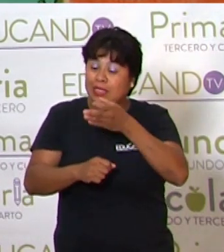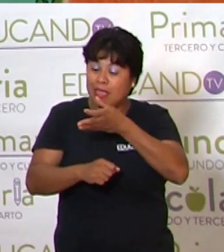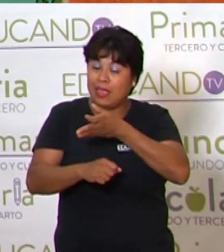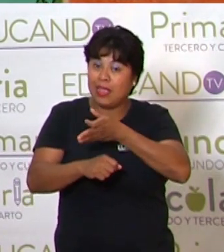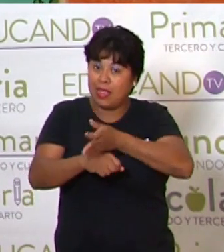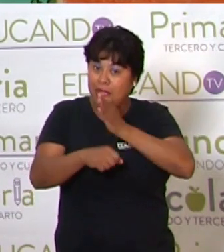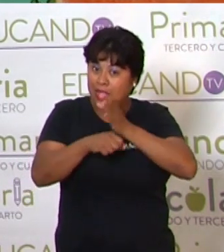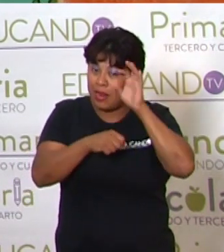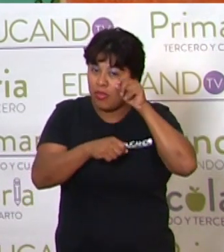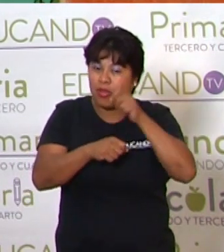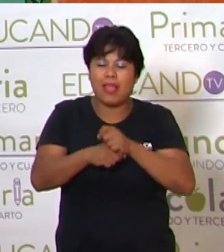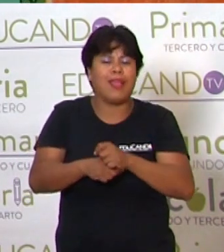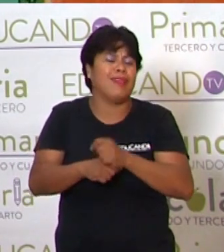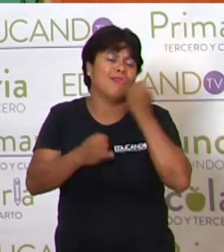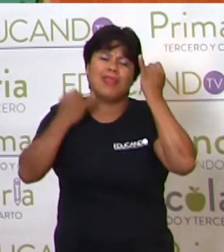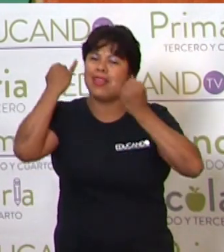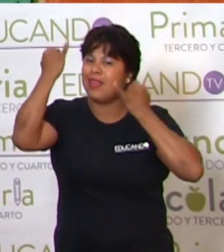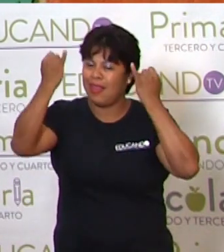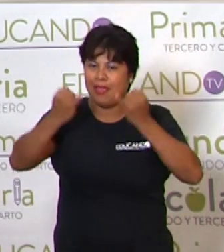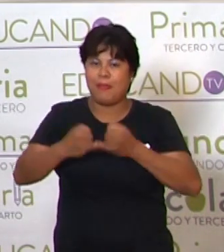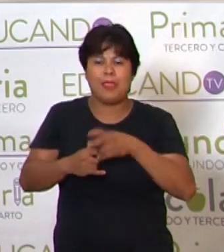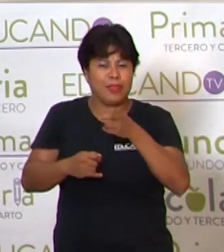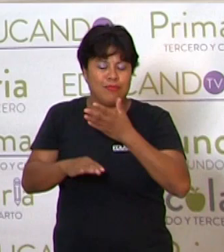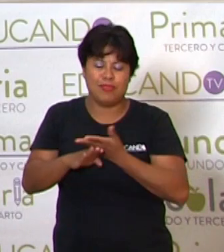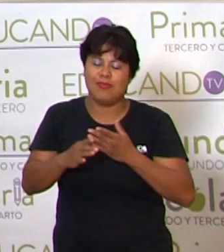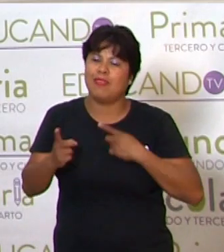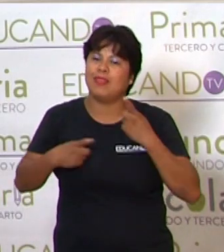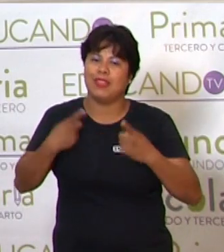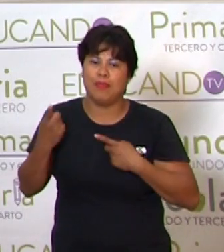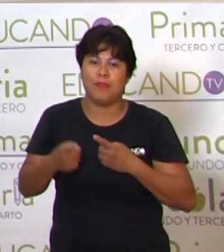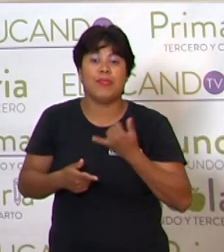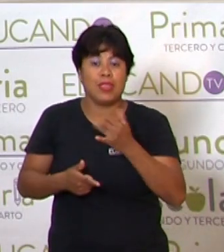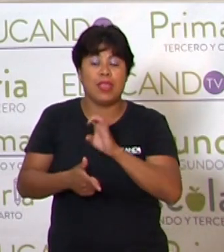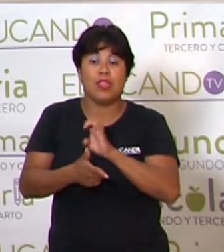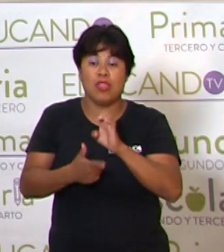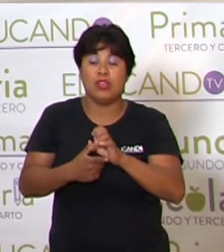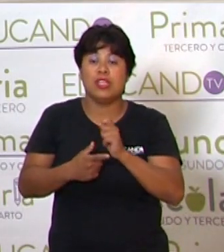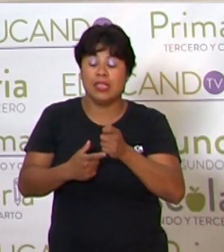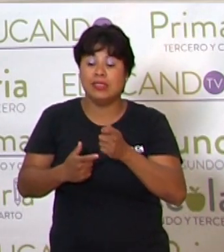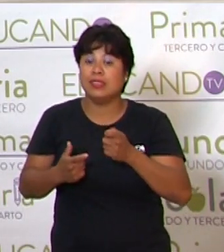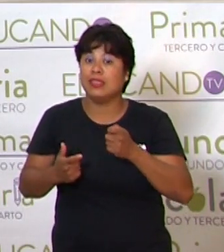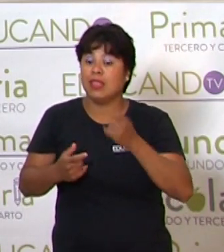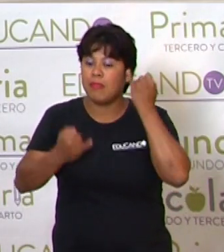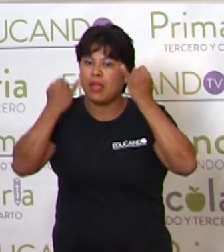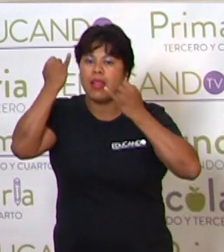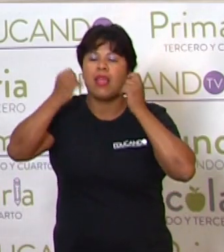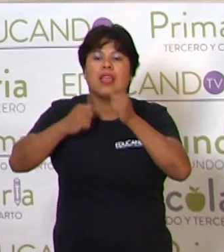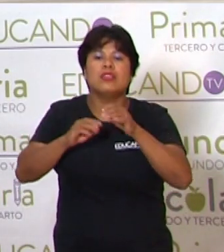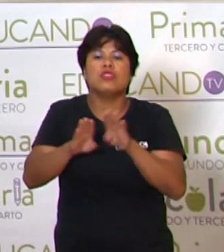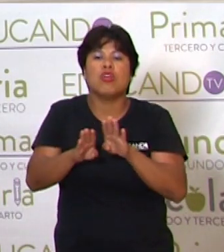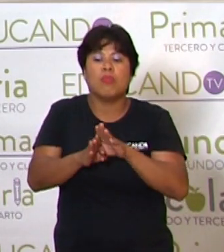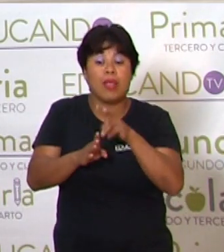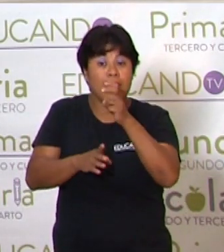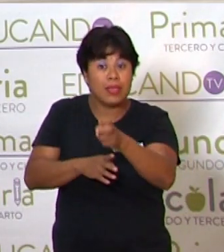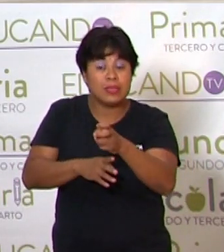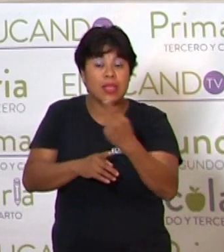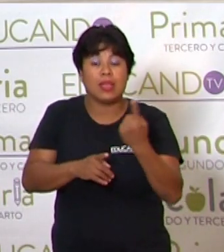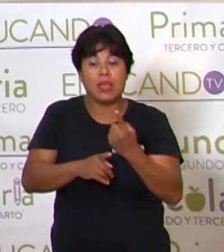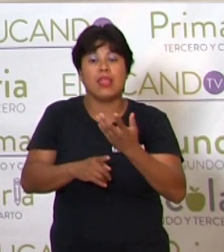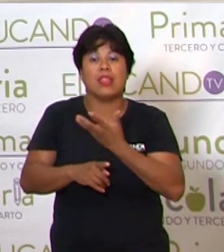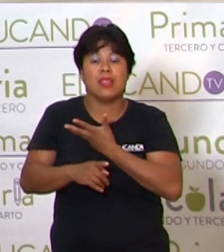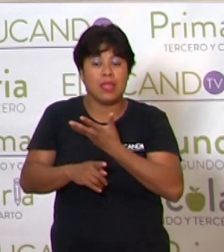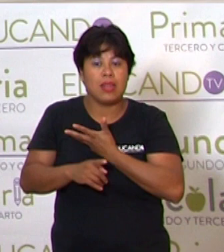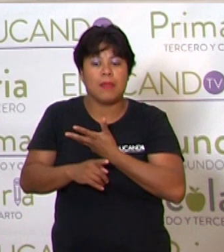caricatura fantástica. Les recomiendo que lean a Tintín, es muy divertido. Y entonces la caricatura fantástica se define como es aquella